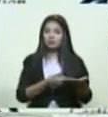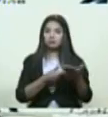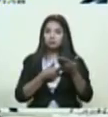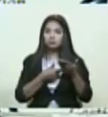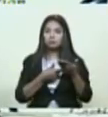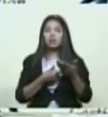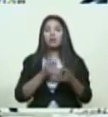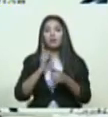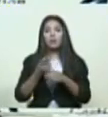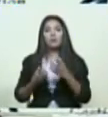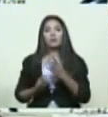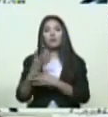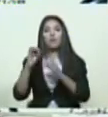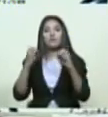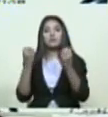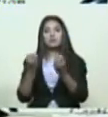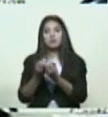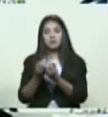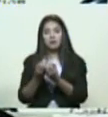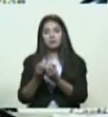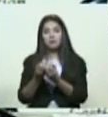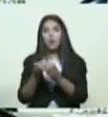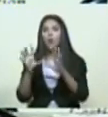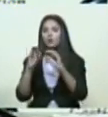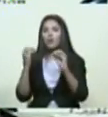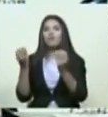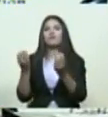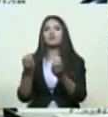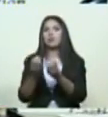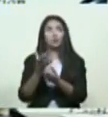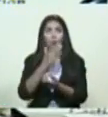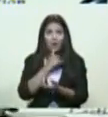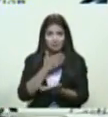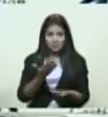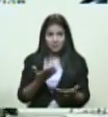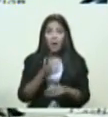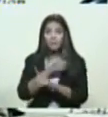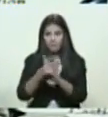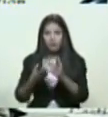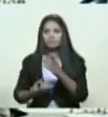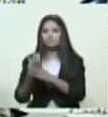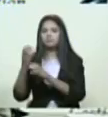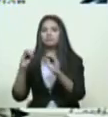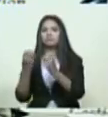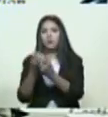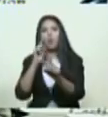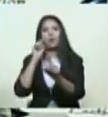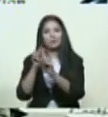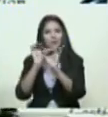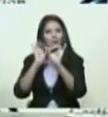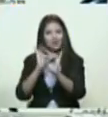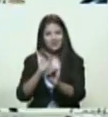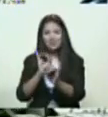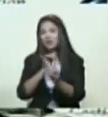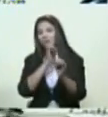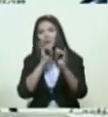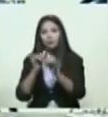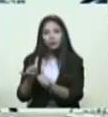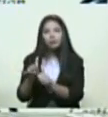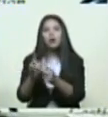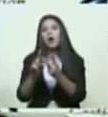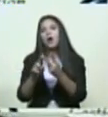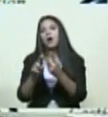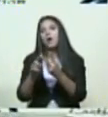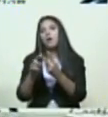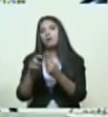a crear esa oficina, una oficina que no existe, para ese fin. Puede ser una unidad,